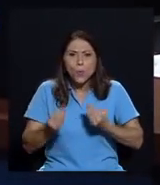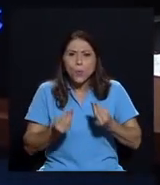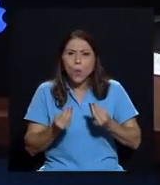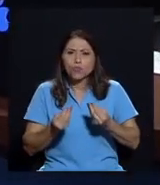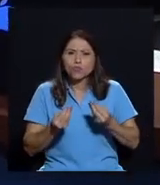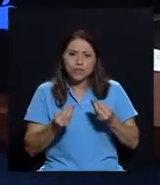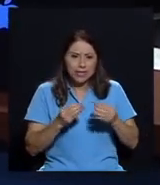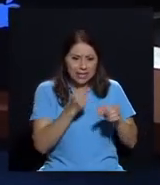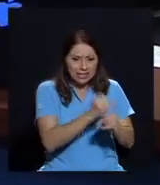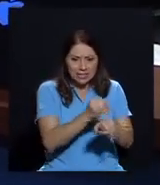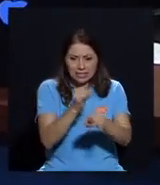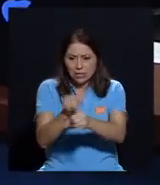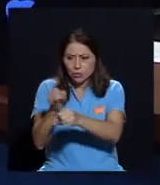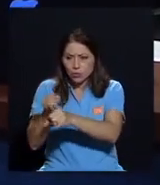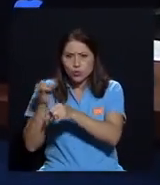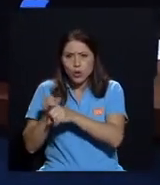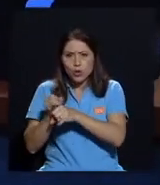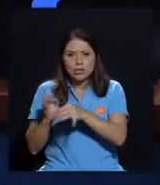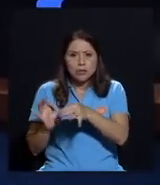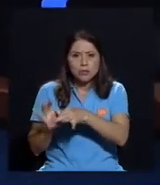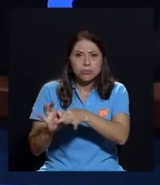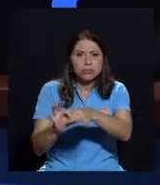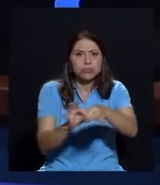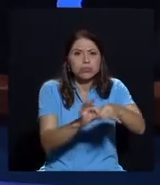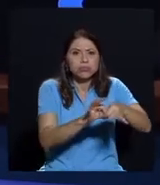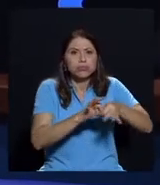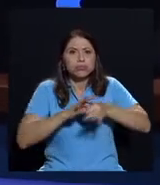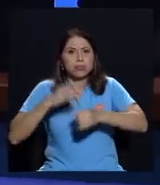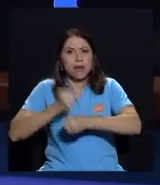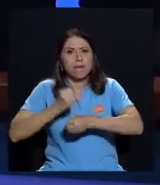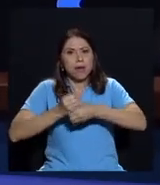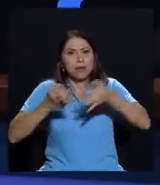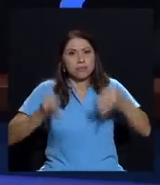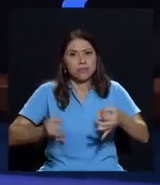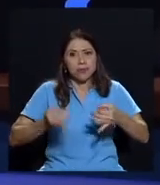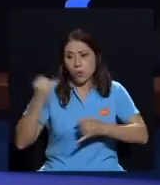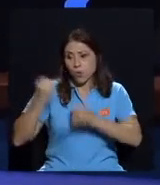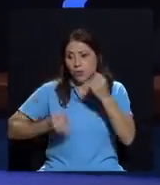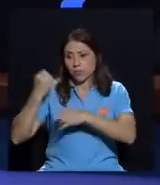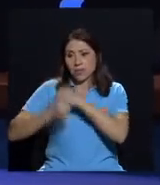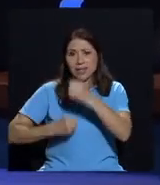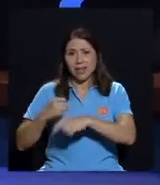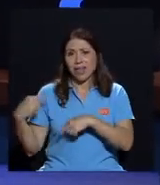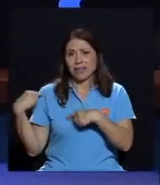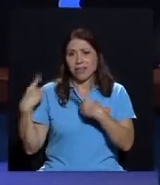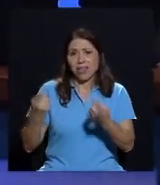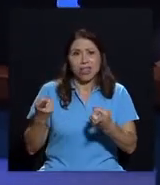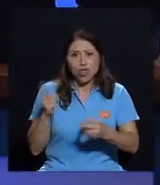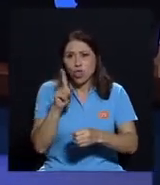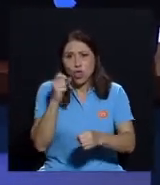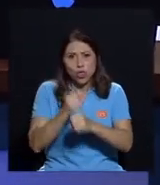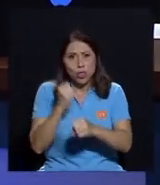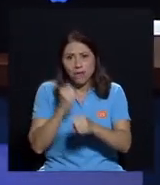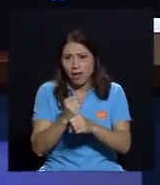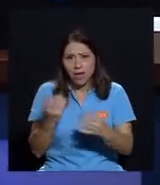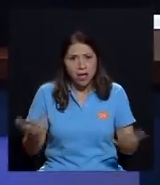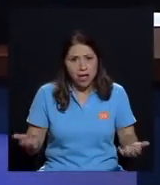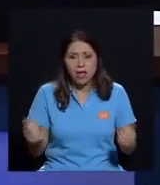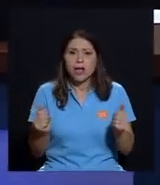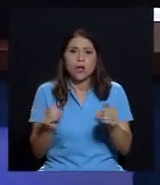instituciones que no en los últimos décadas no trabajan cuando no les gusta trabajar